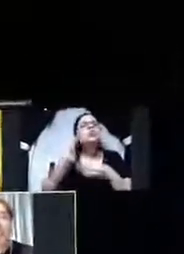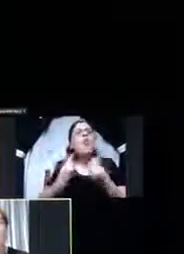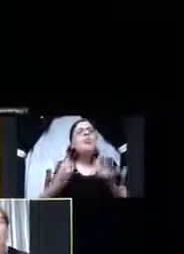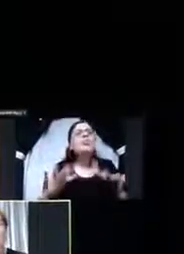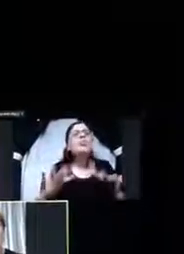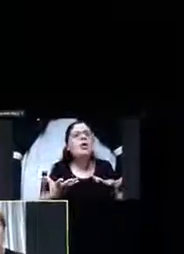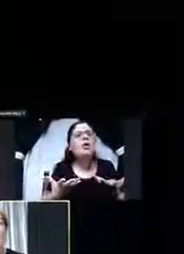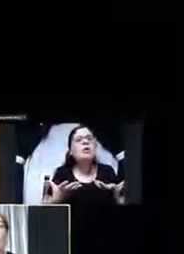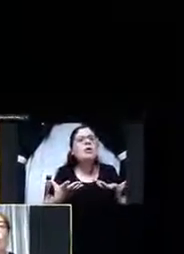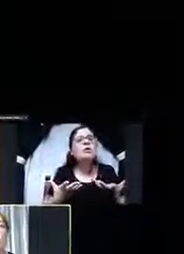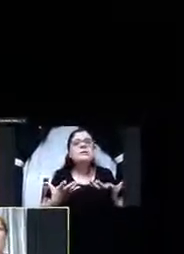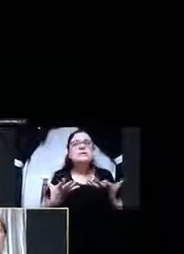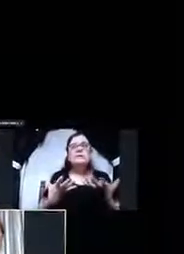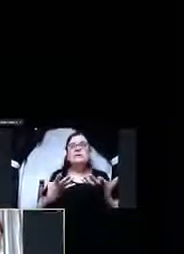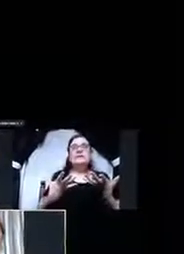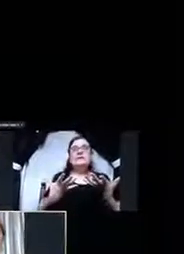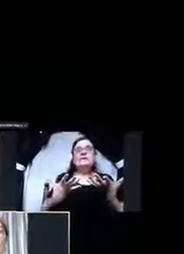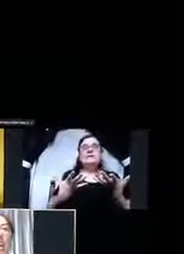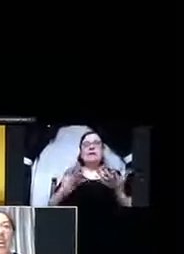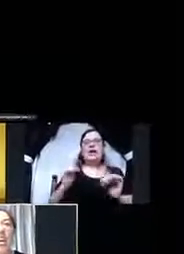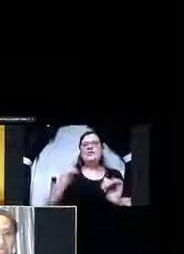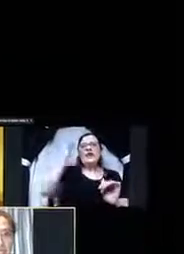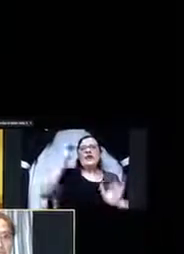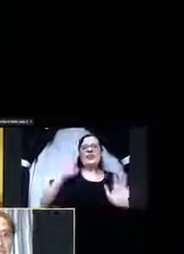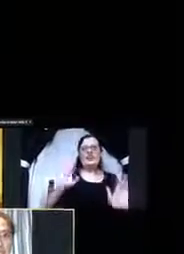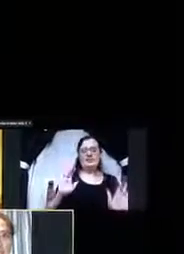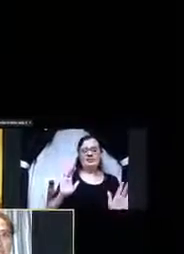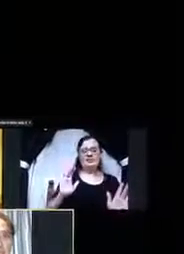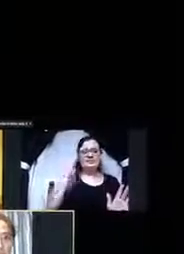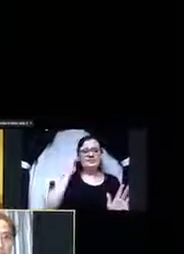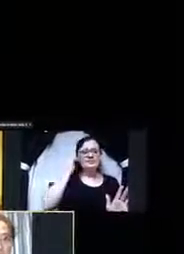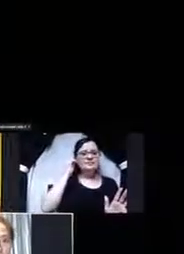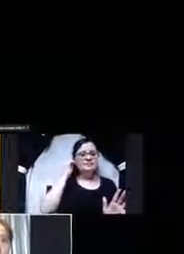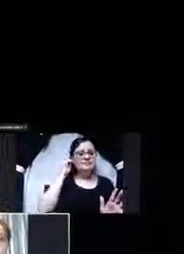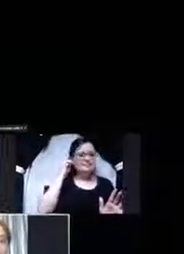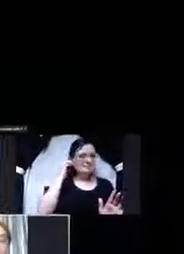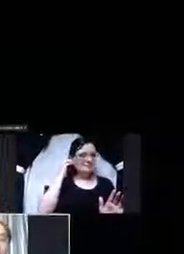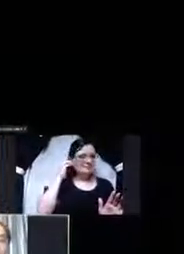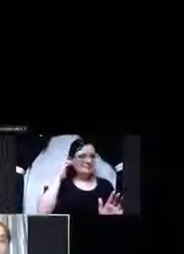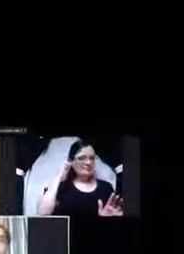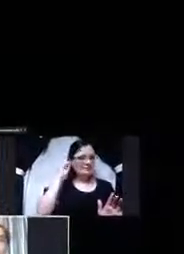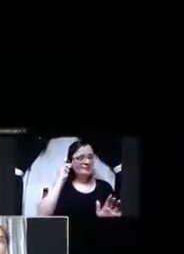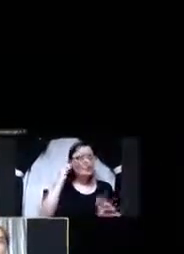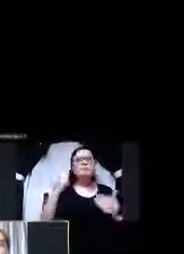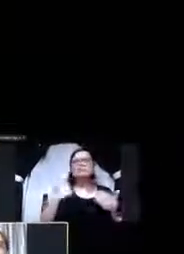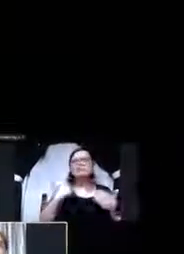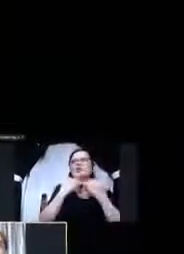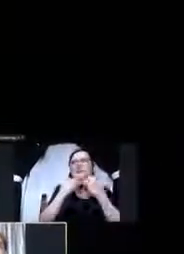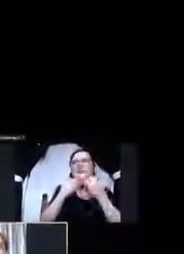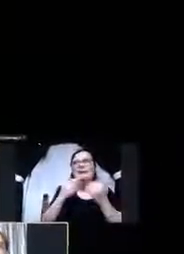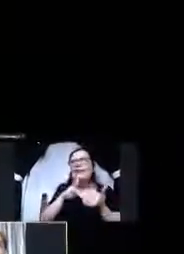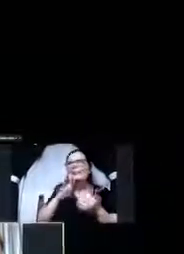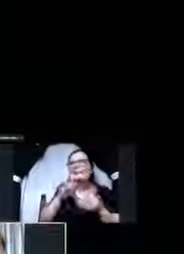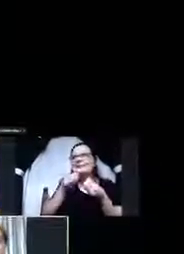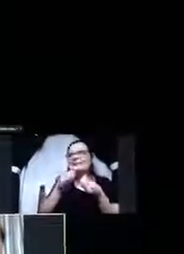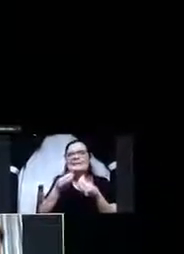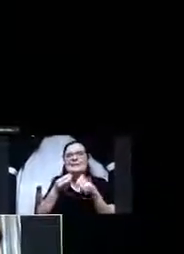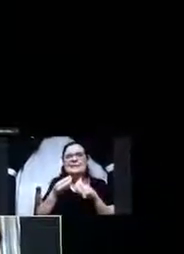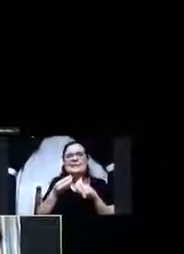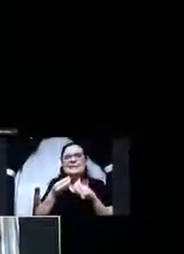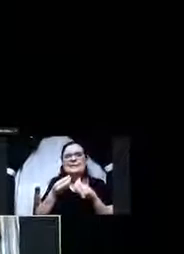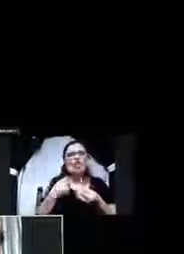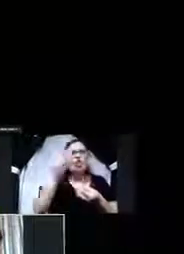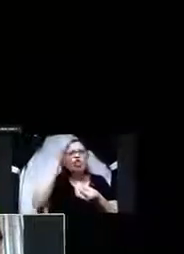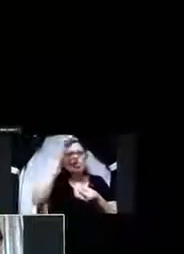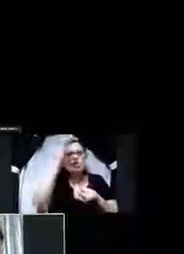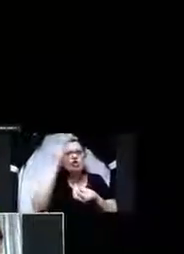¿no? Entonces, yo le dije, ¿y cuando seas grande? Le digo yo, porque yo tampoco sabía qué decirle, yo creo que tenía, no sé si